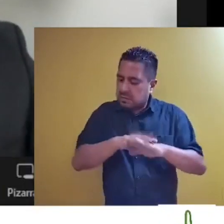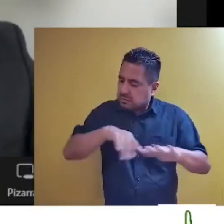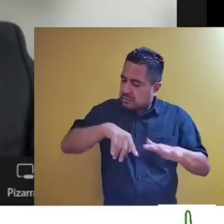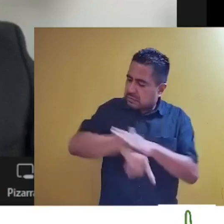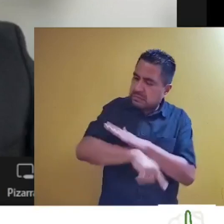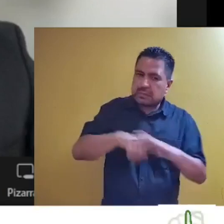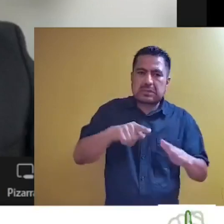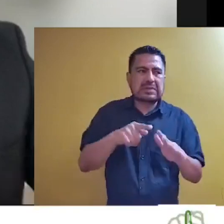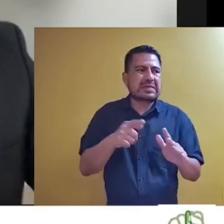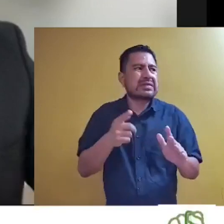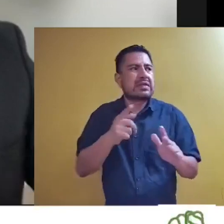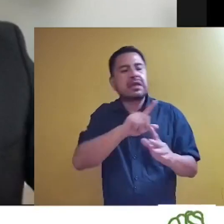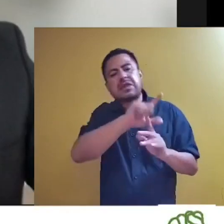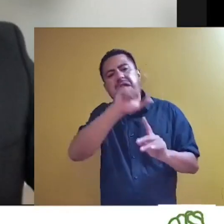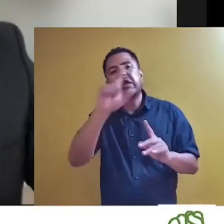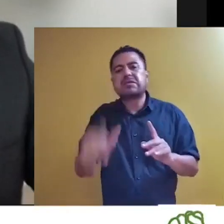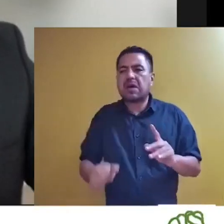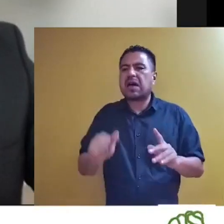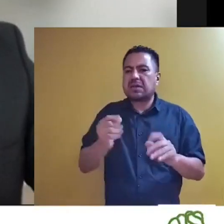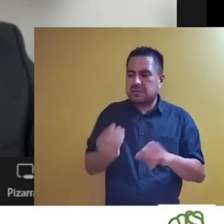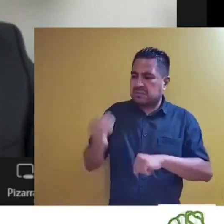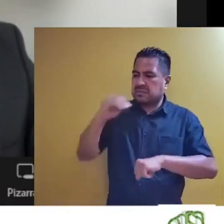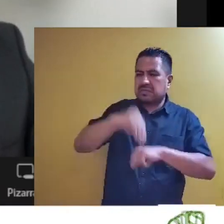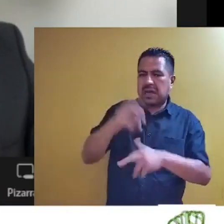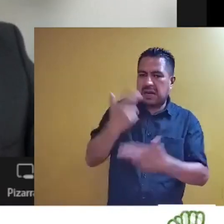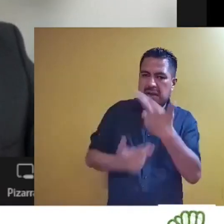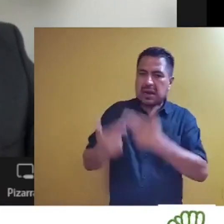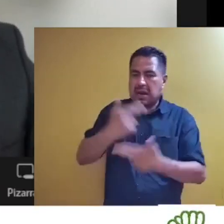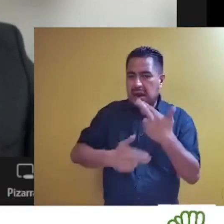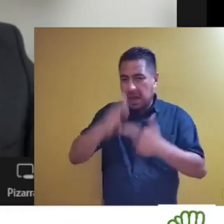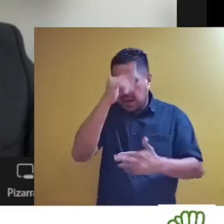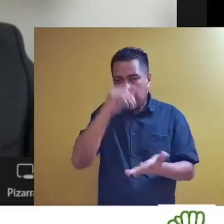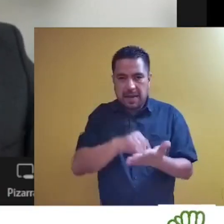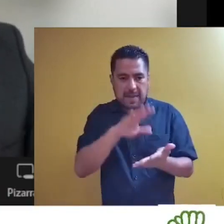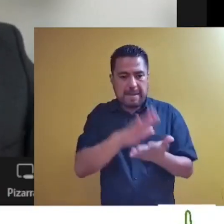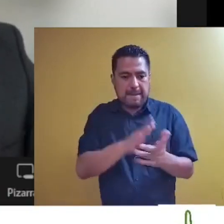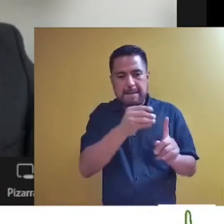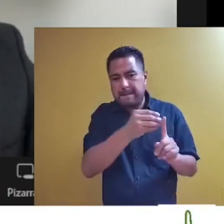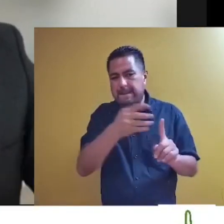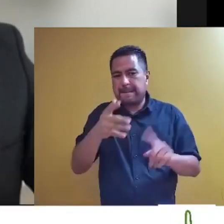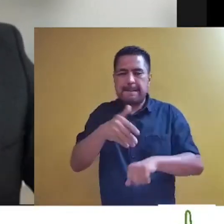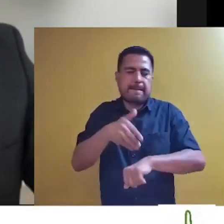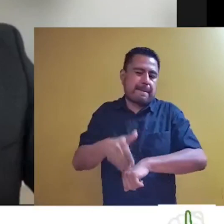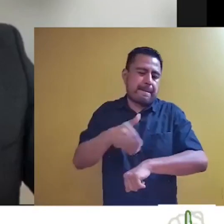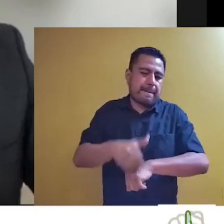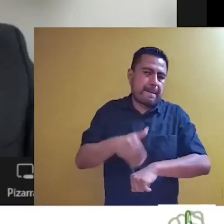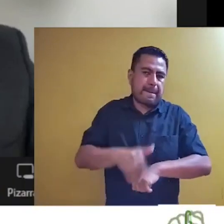esta ejecutoria y en consecuencia se revoca parcialmente el acuerdo